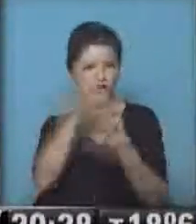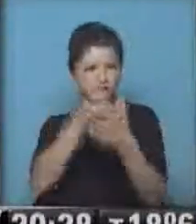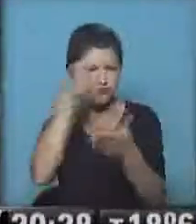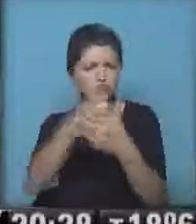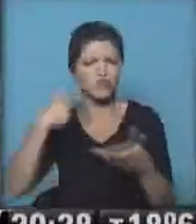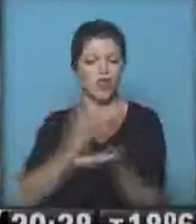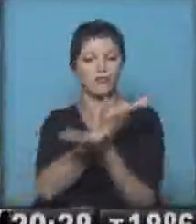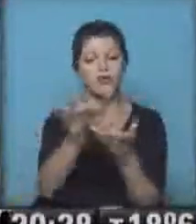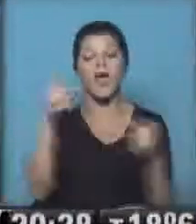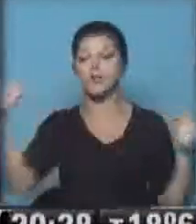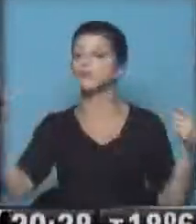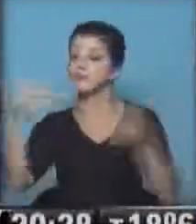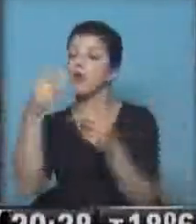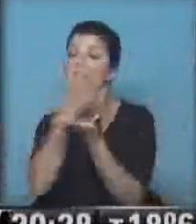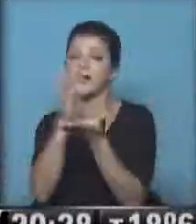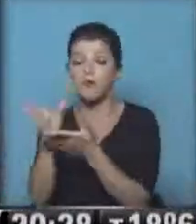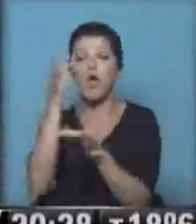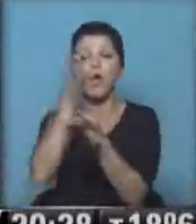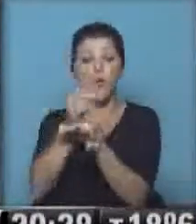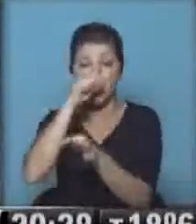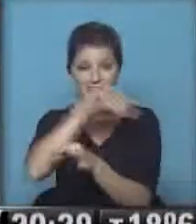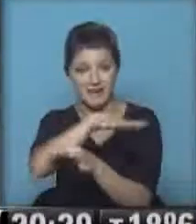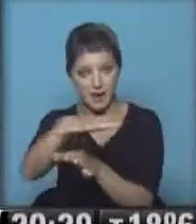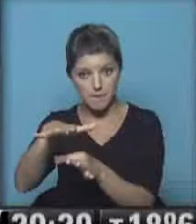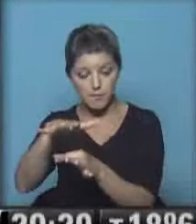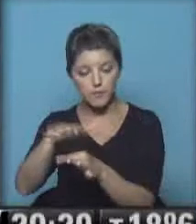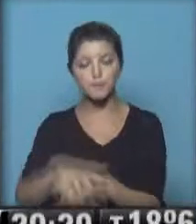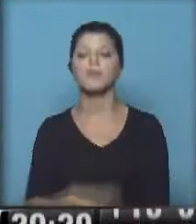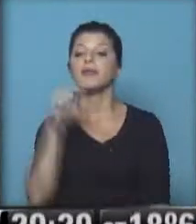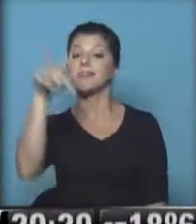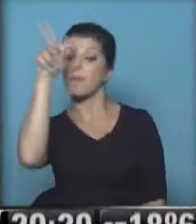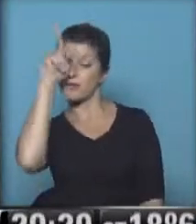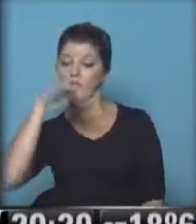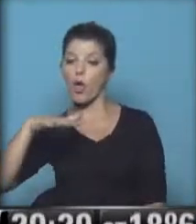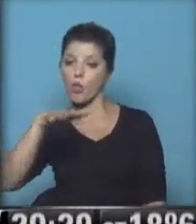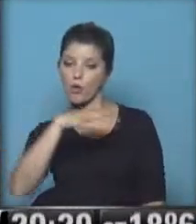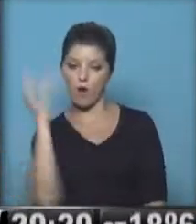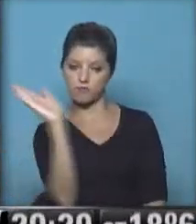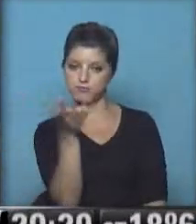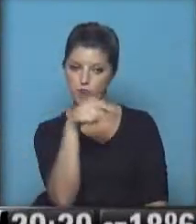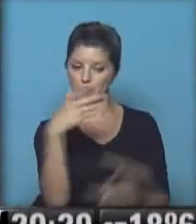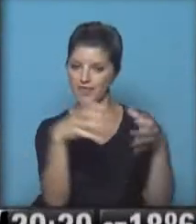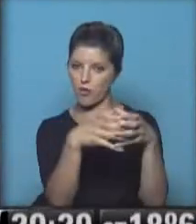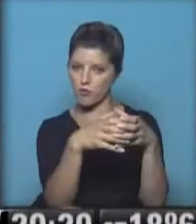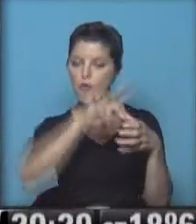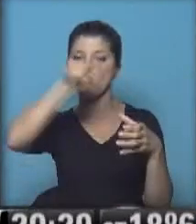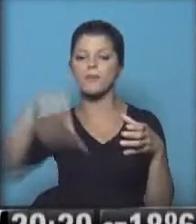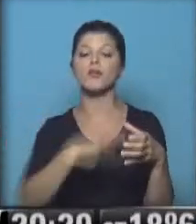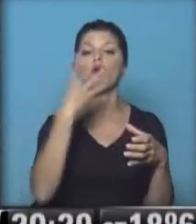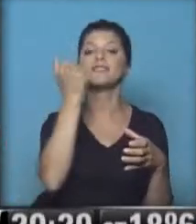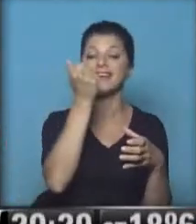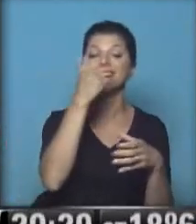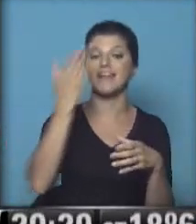se manifestó contra la discriminación a las escuelas rurales. La policía municipal arremetió contra los jóvenes, provocando la muerte de